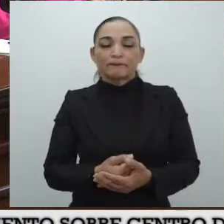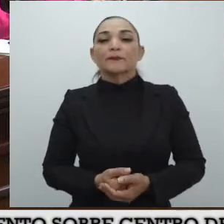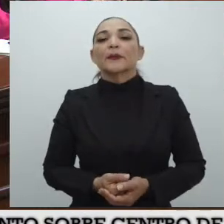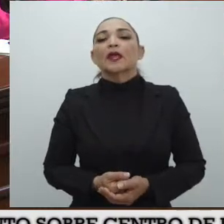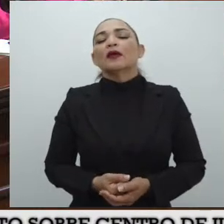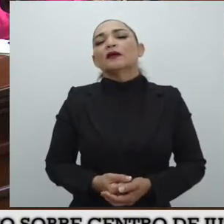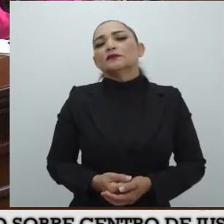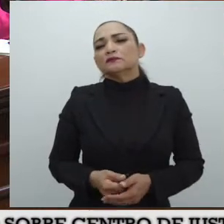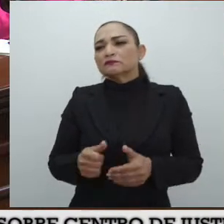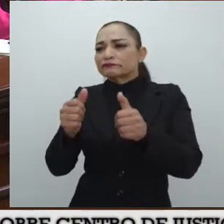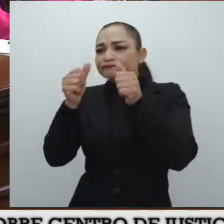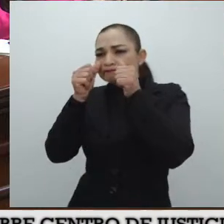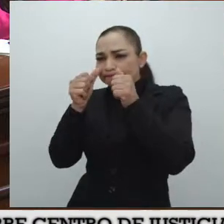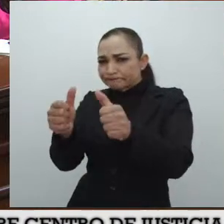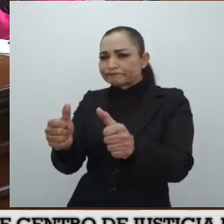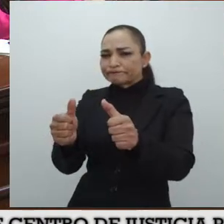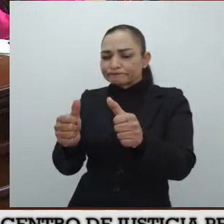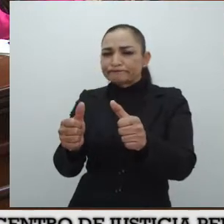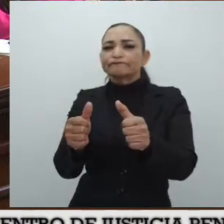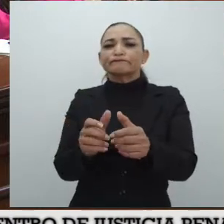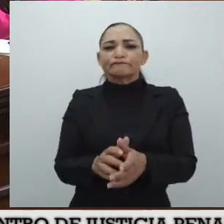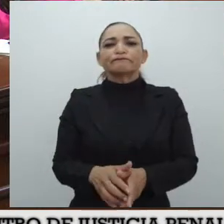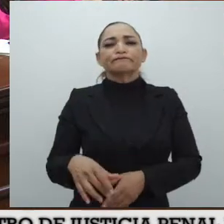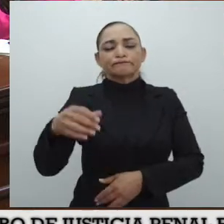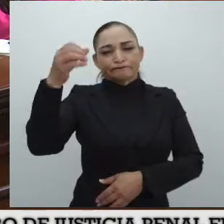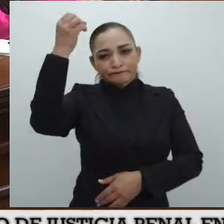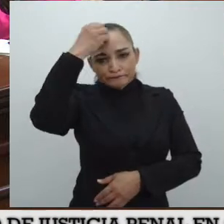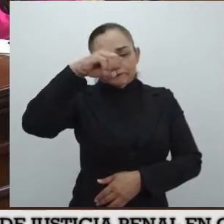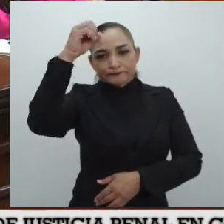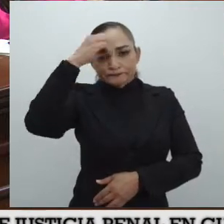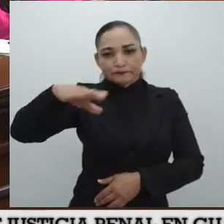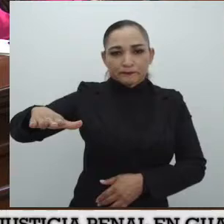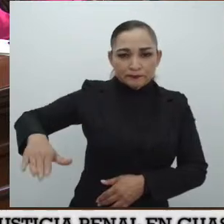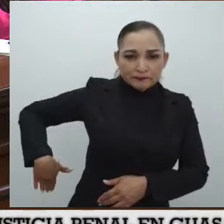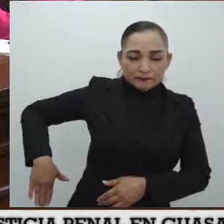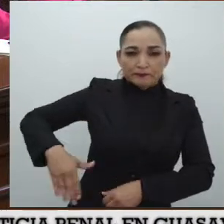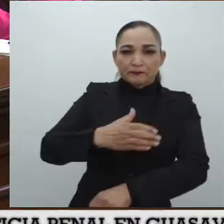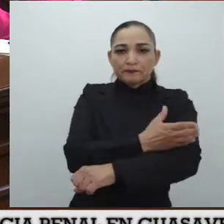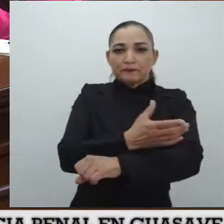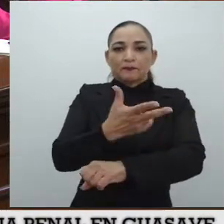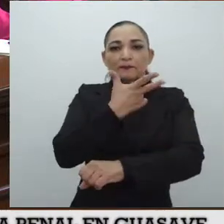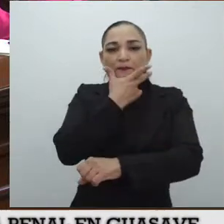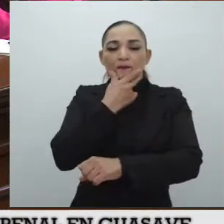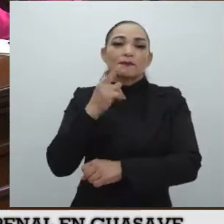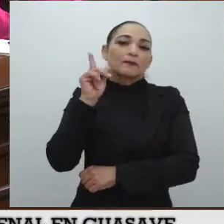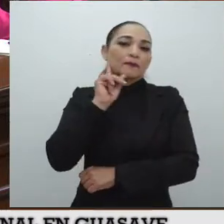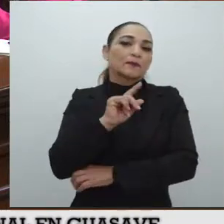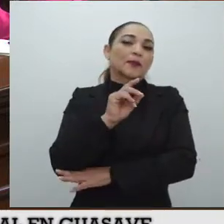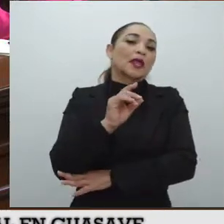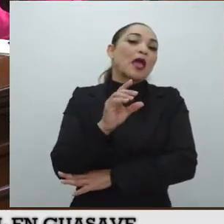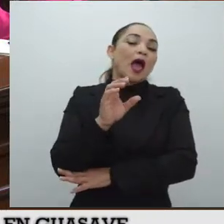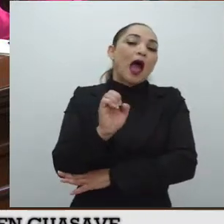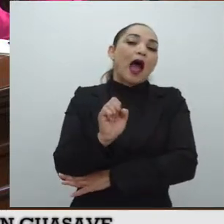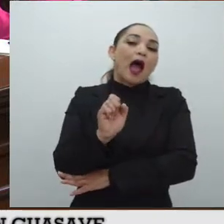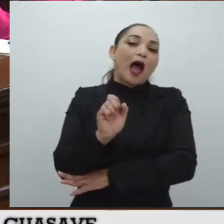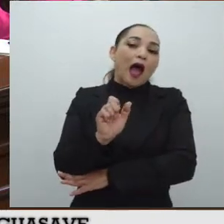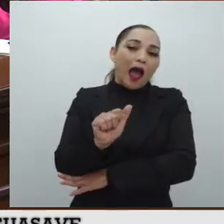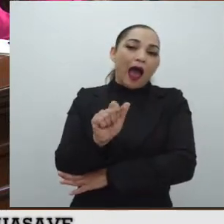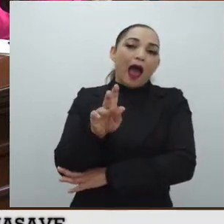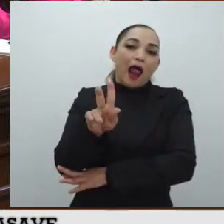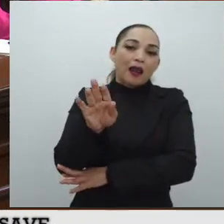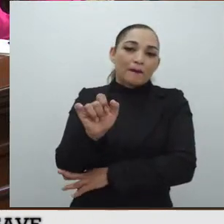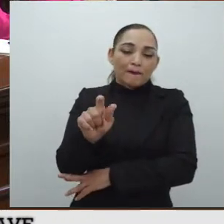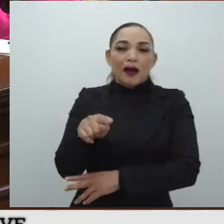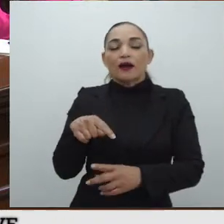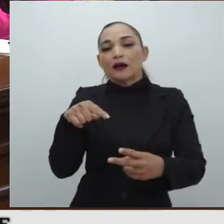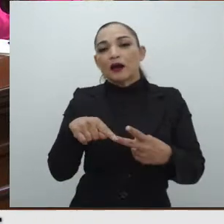Escuché con atención el posicionamiento de mis compañeras, la diputada Alba Virgen Montes Álvarez del Partido Sinaloense y de la